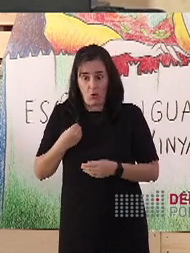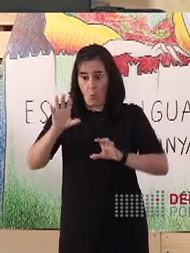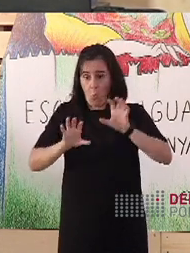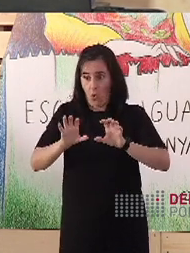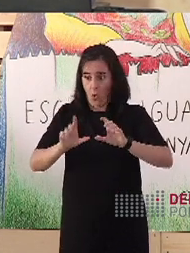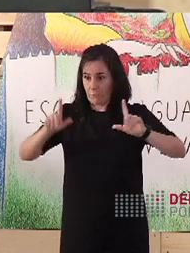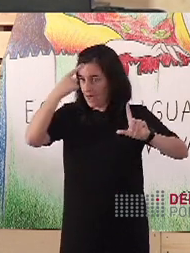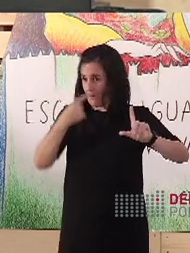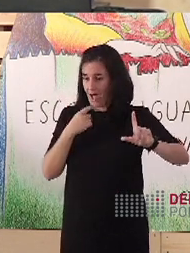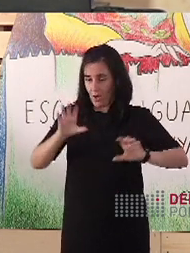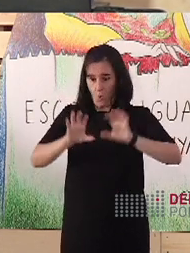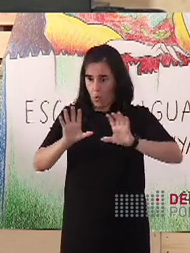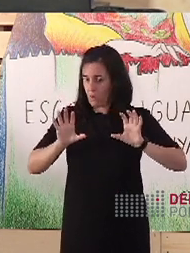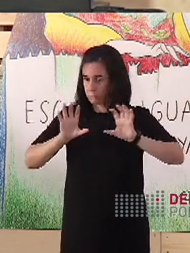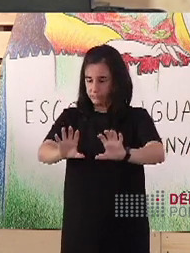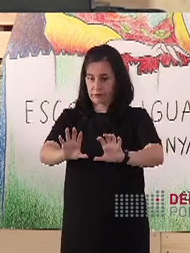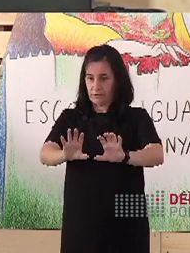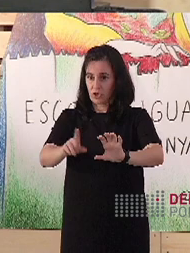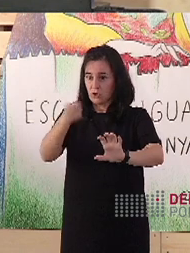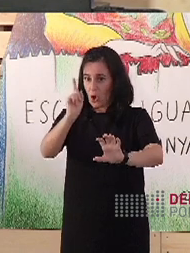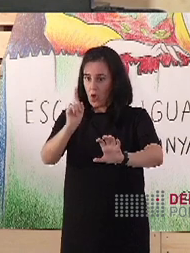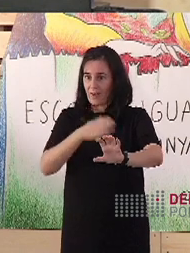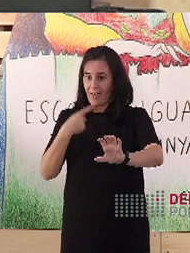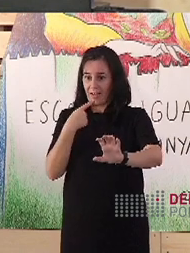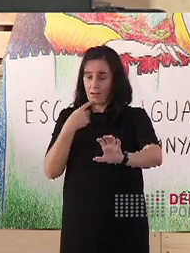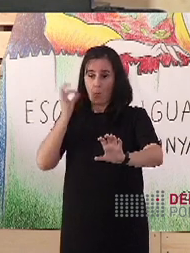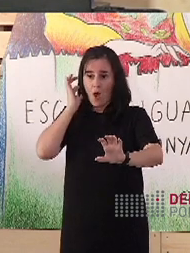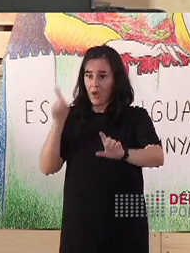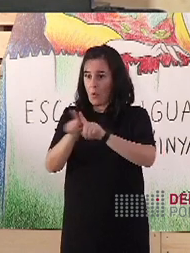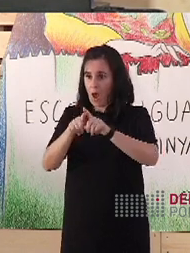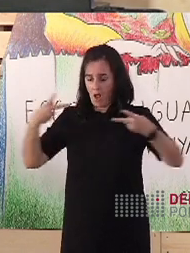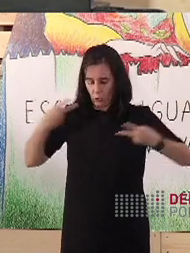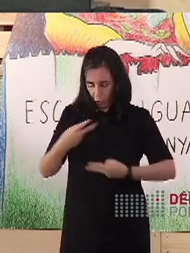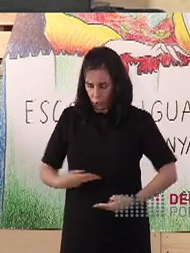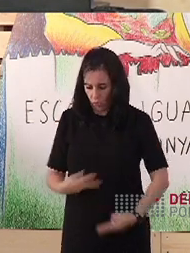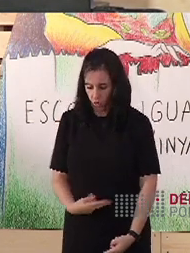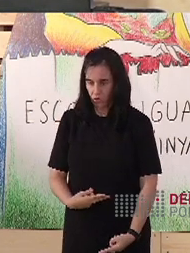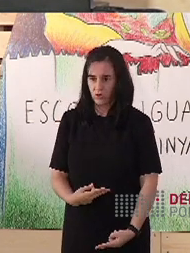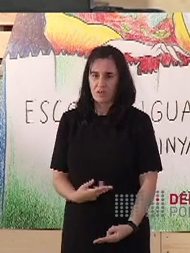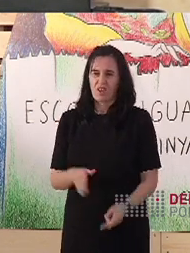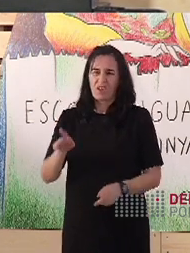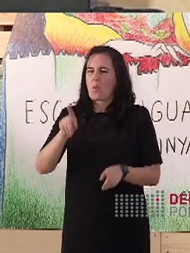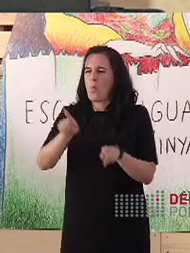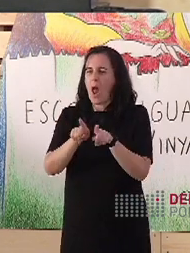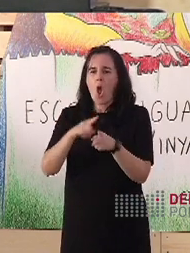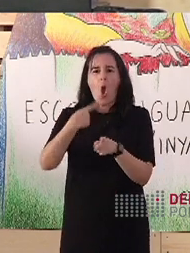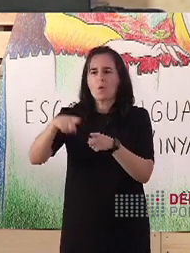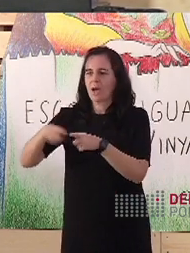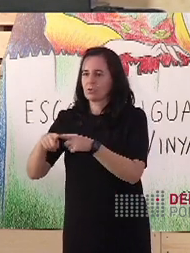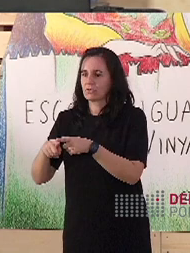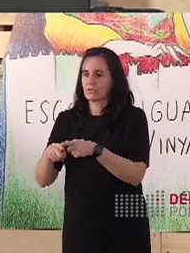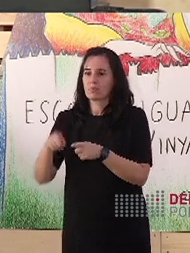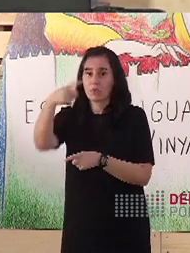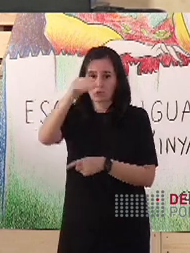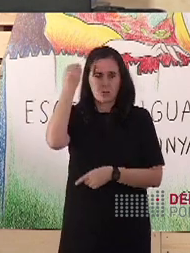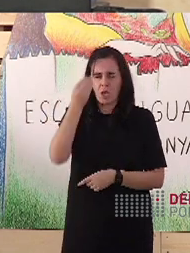porque a las mujeres se nos ha cosificado y troceado por partes. Y diréis, no, no es posible. Vamos a poner nada, un poquito de este